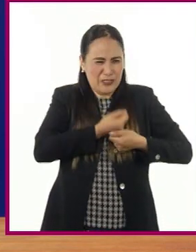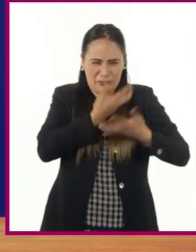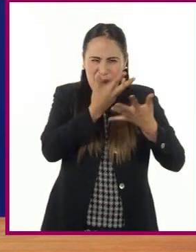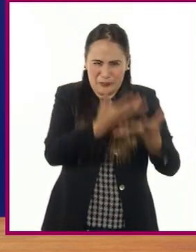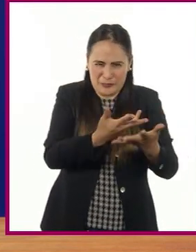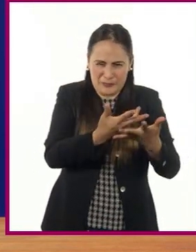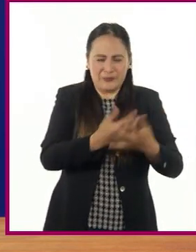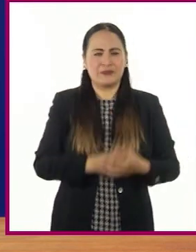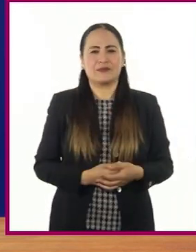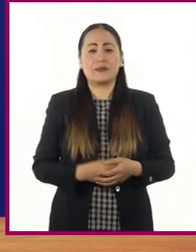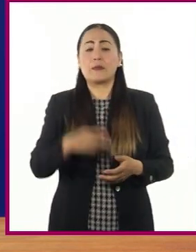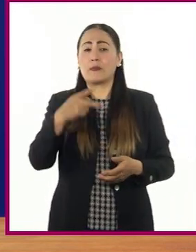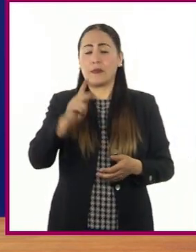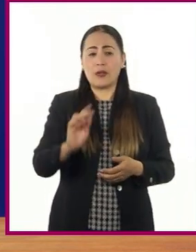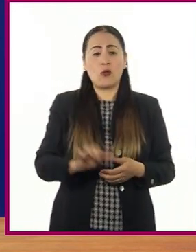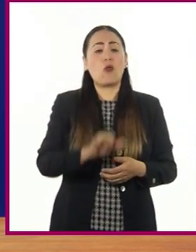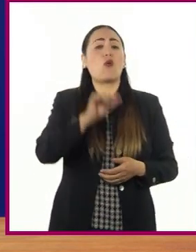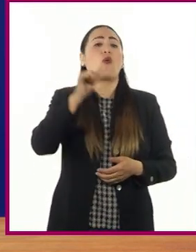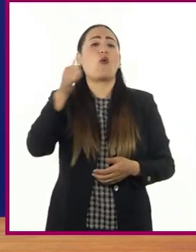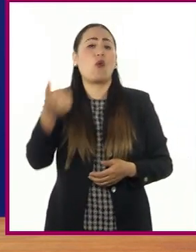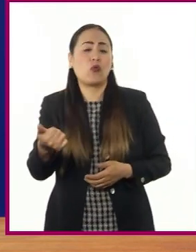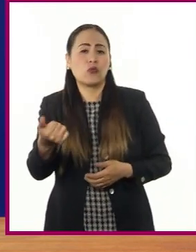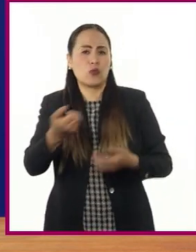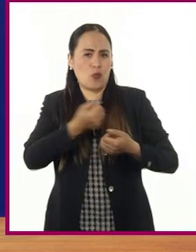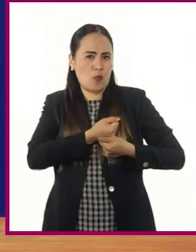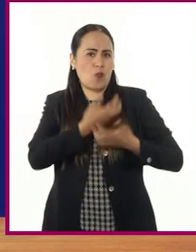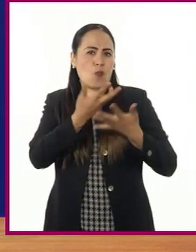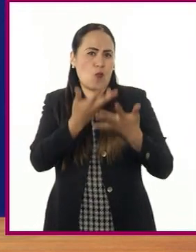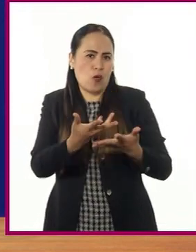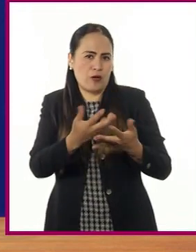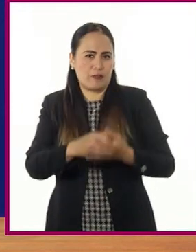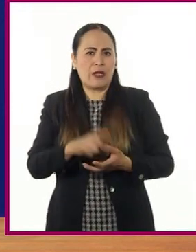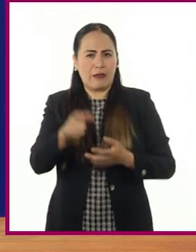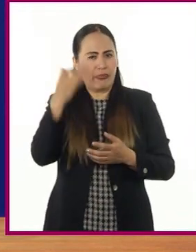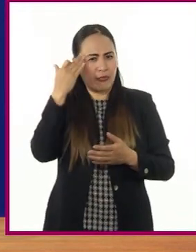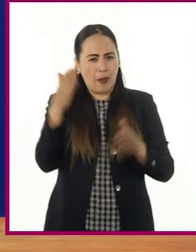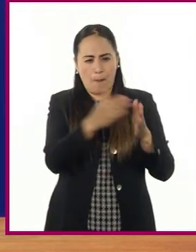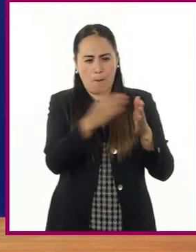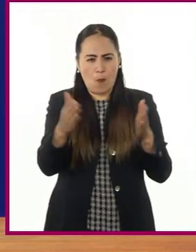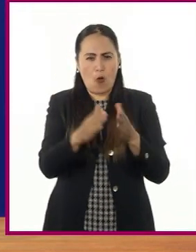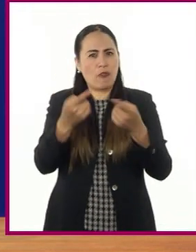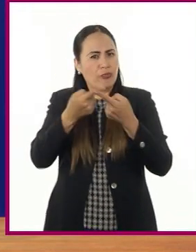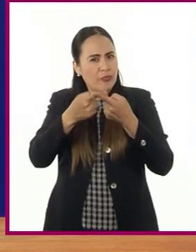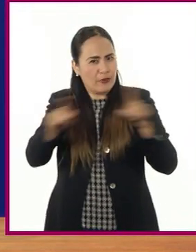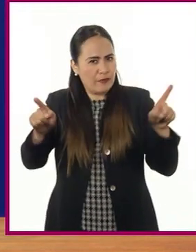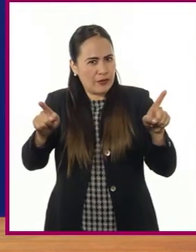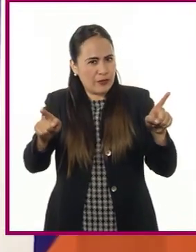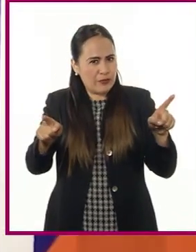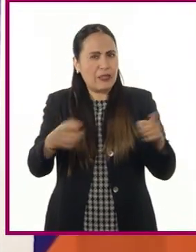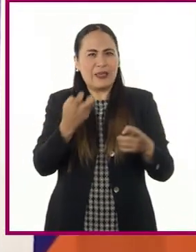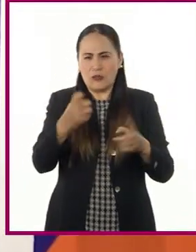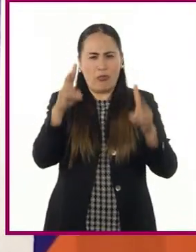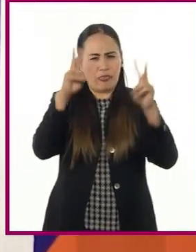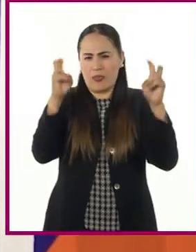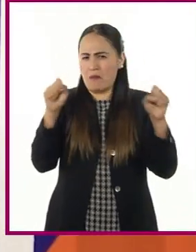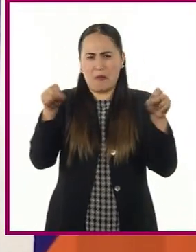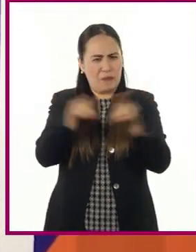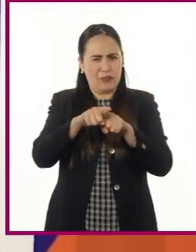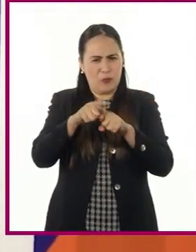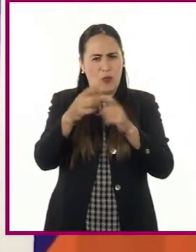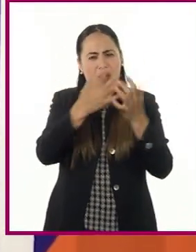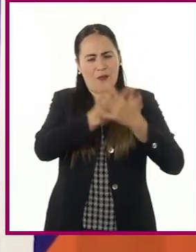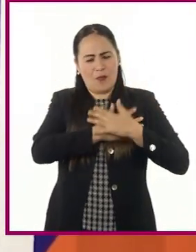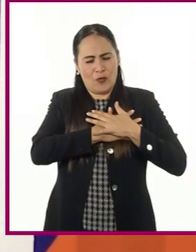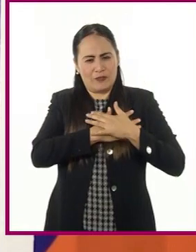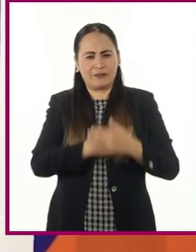¿qué te parece si revisamos un poema de otra época para seguir escuchando de amor? ¿Y qué